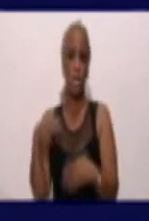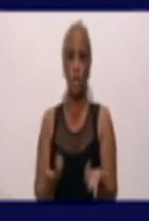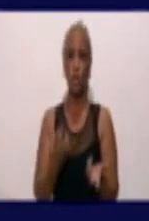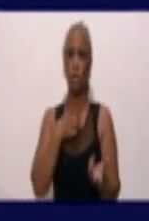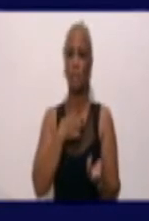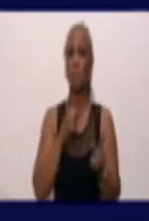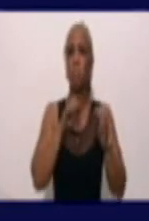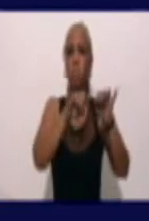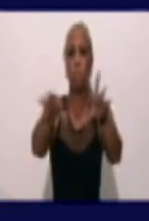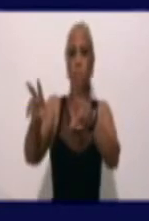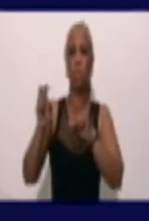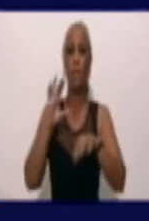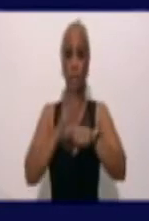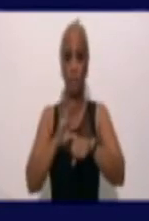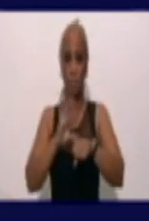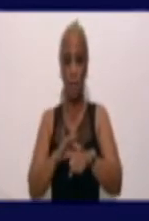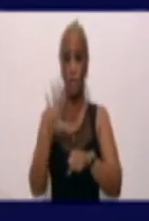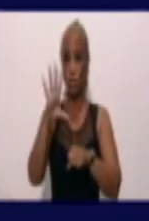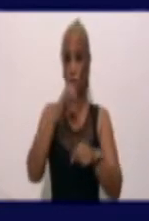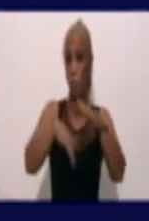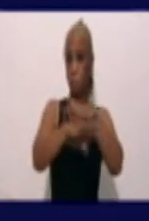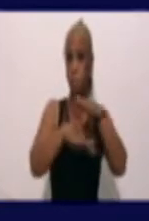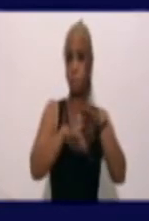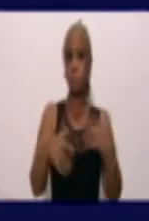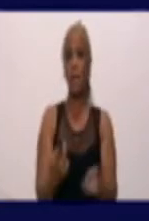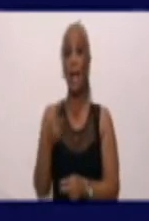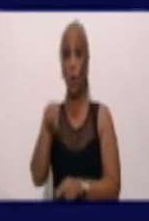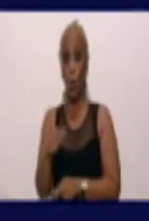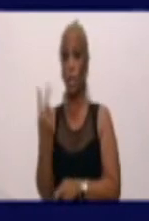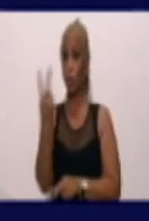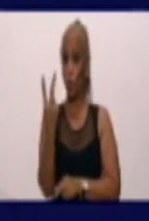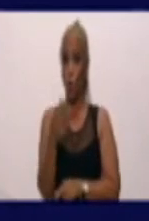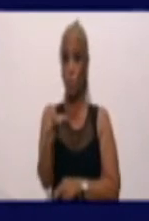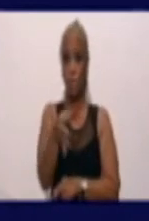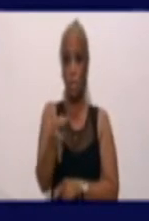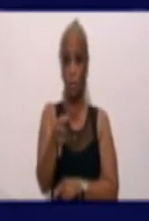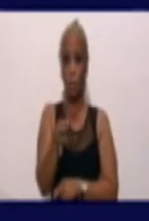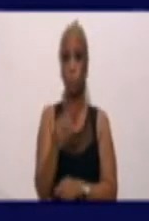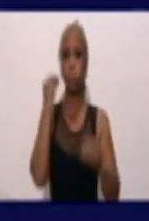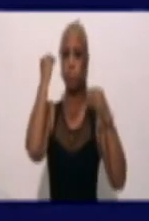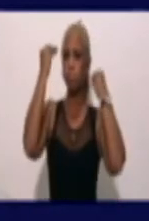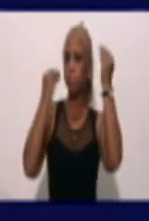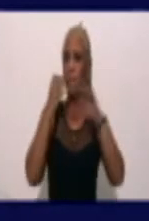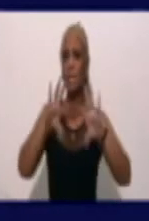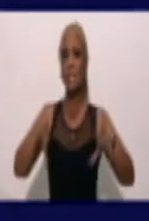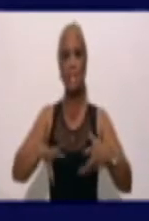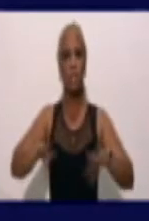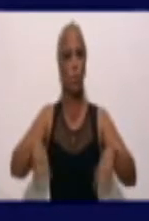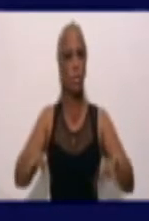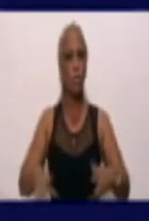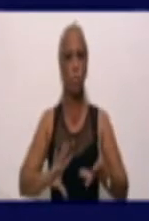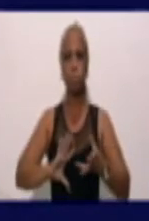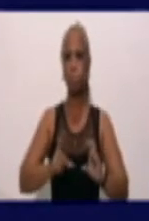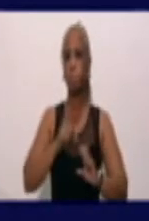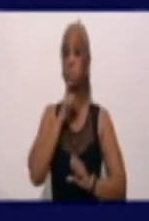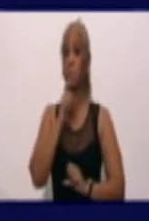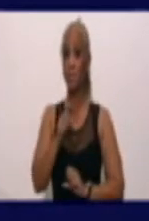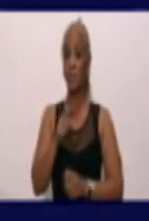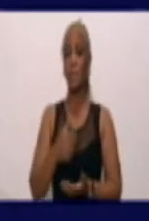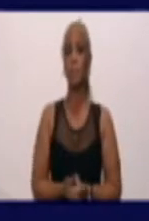en sus 5 áreas de salud. Es decir, que hoy estos dos municipios son municipios que tienen una situación muy compleja y en los cuales,